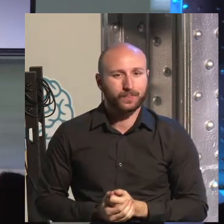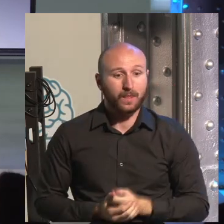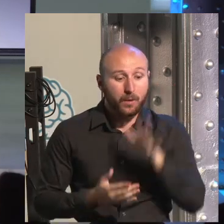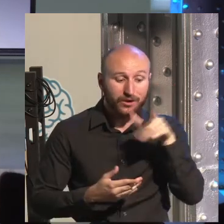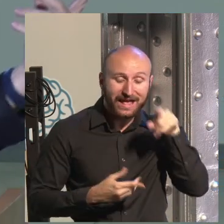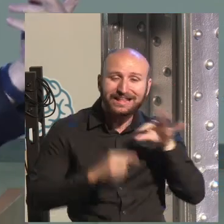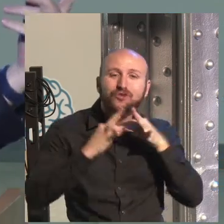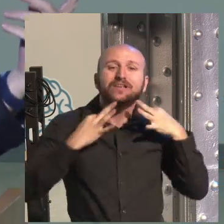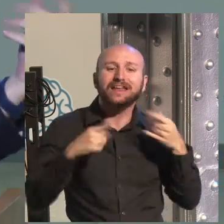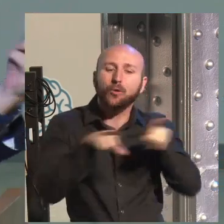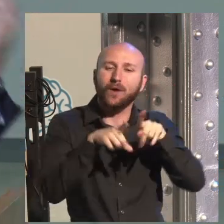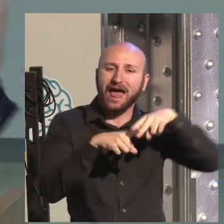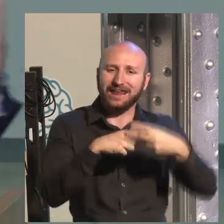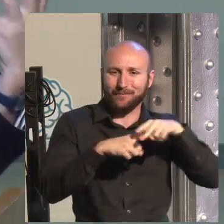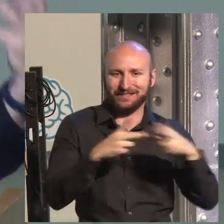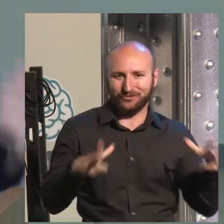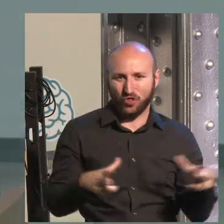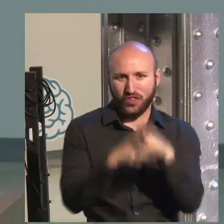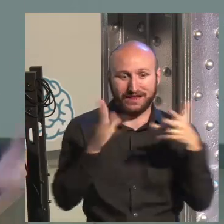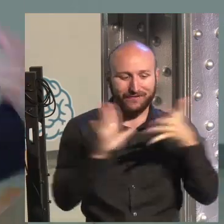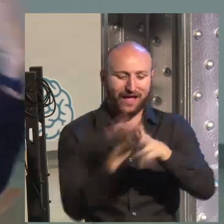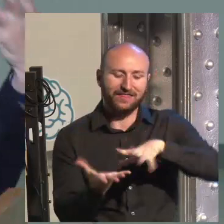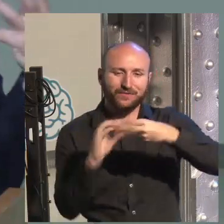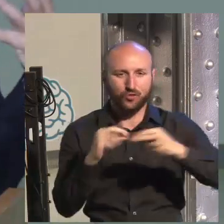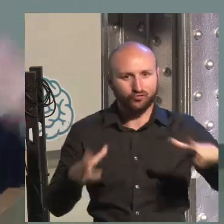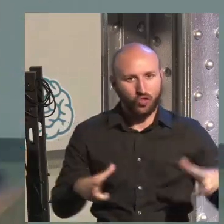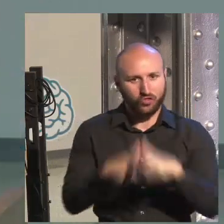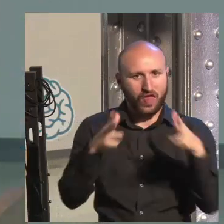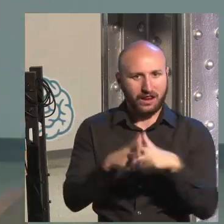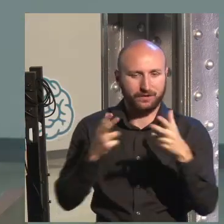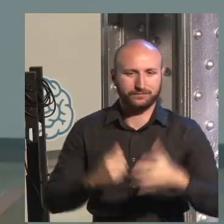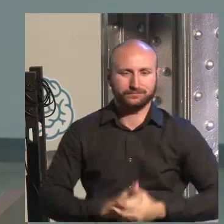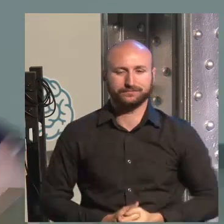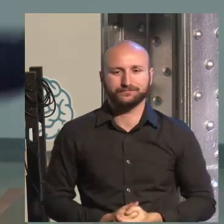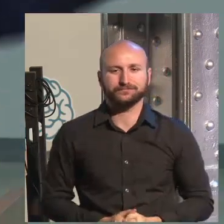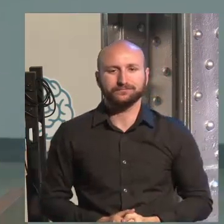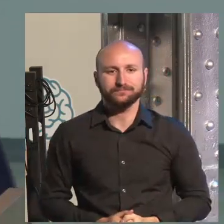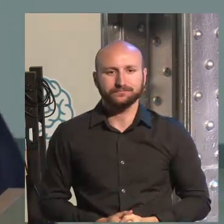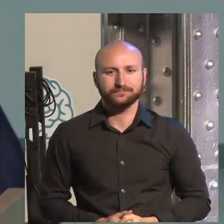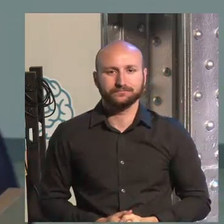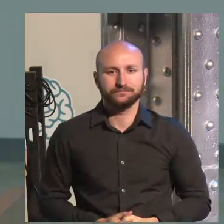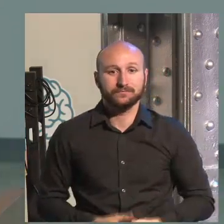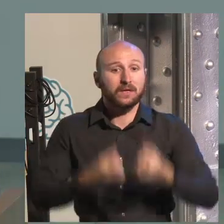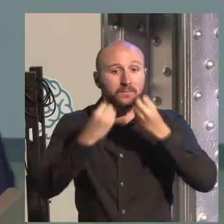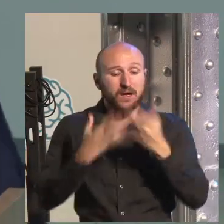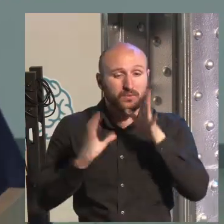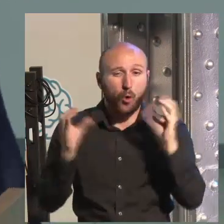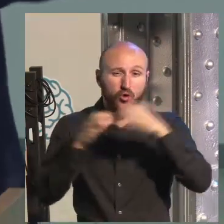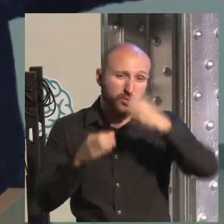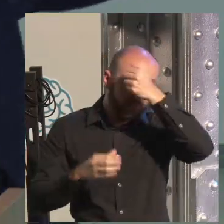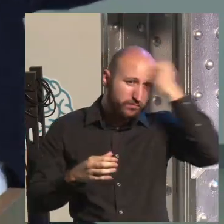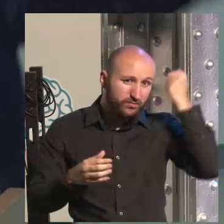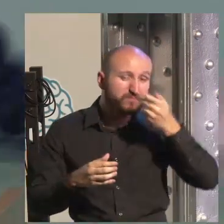collar es una herramienta social, es una adaptación social, es parte del fenotipo extendido. Bien, aunque quizás los neandertales también